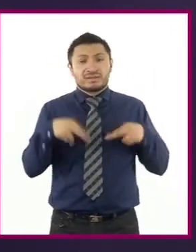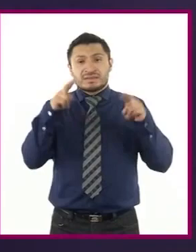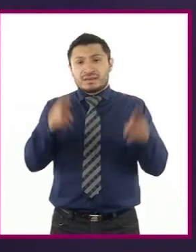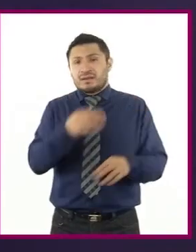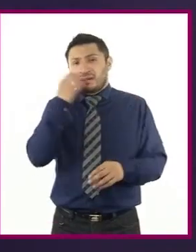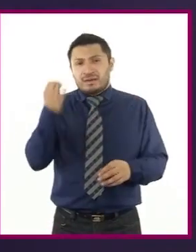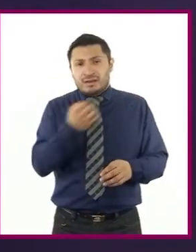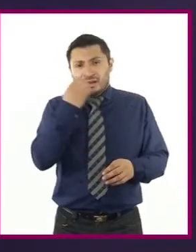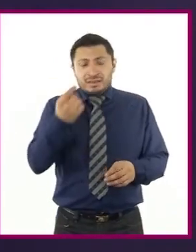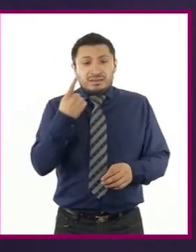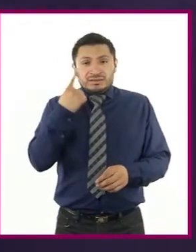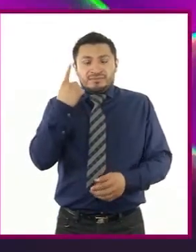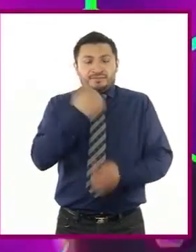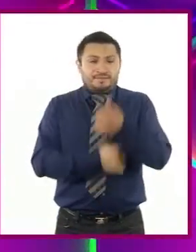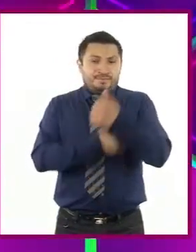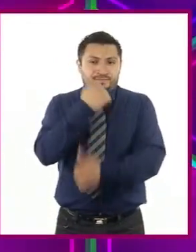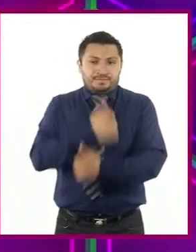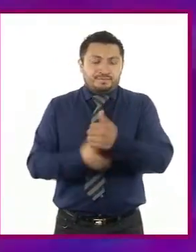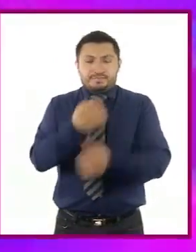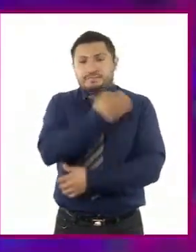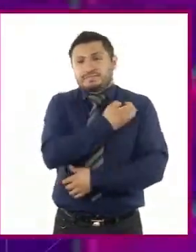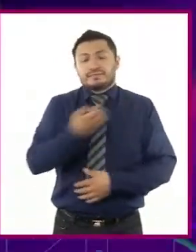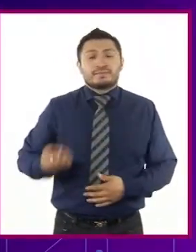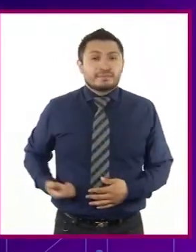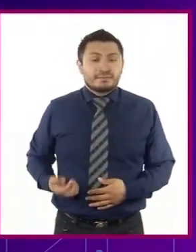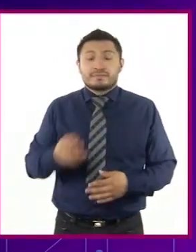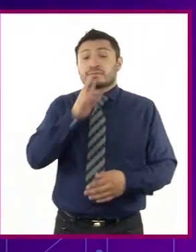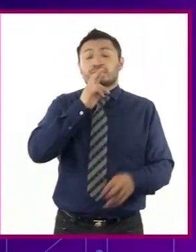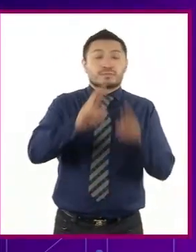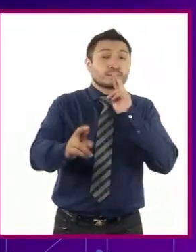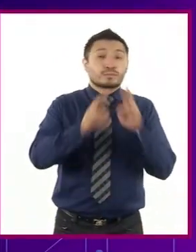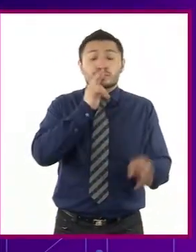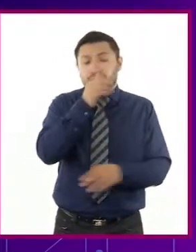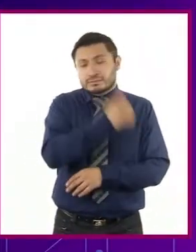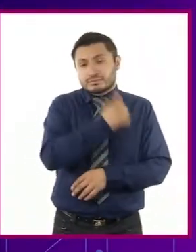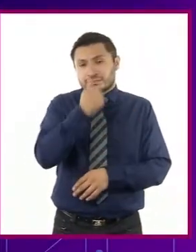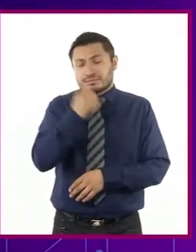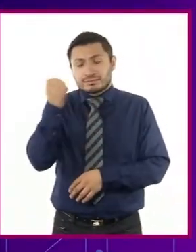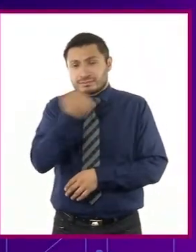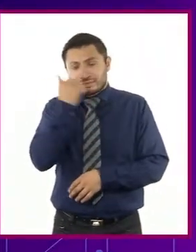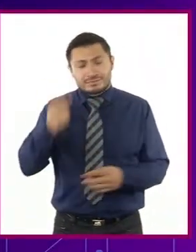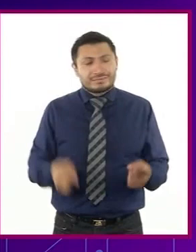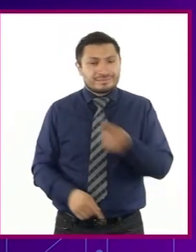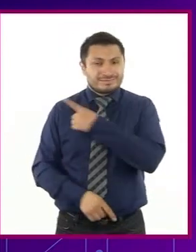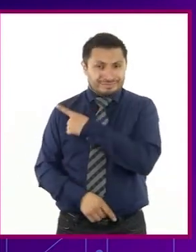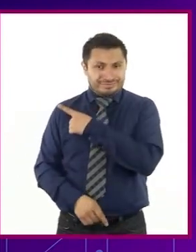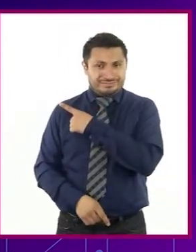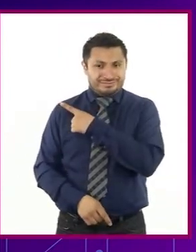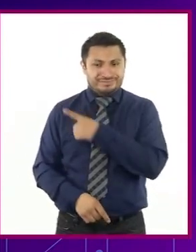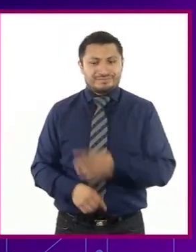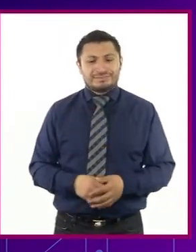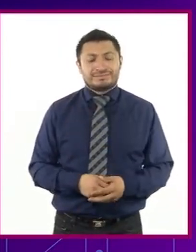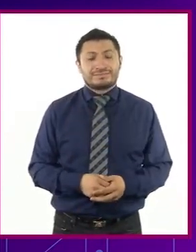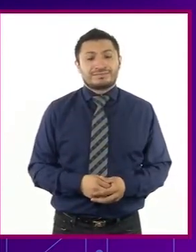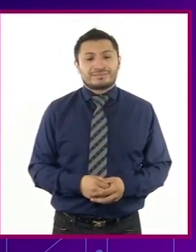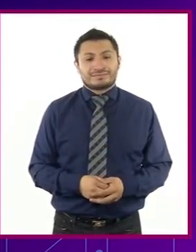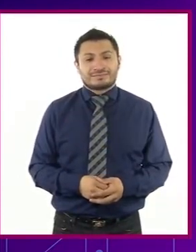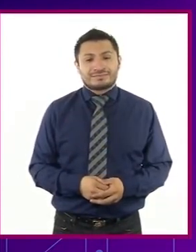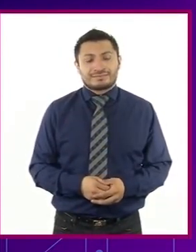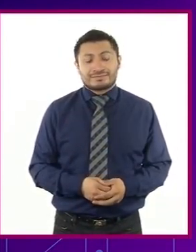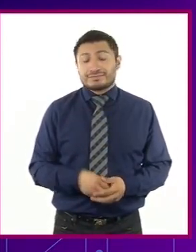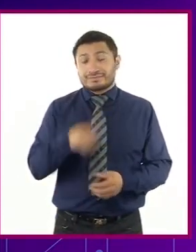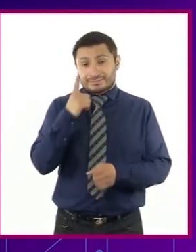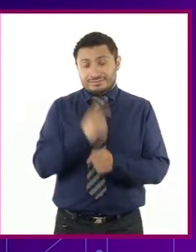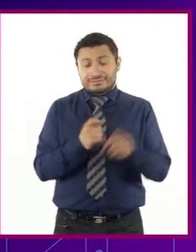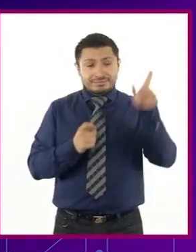escuela en una competencia estatal. Los resultados de cada alumno se muestran en la siguiente tabla. En la primera